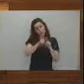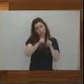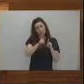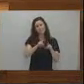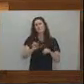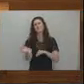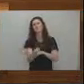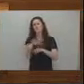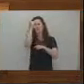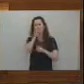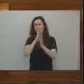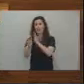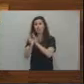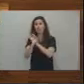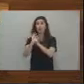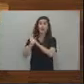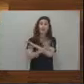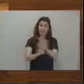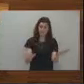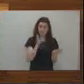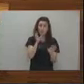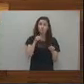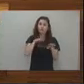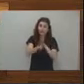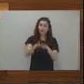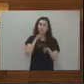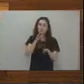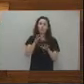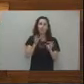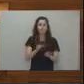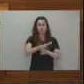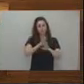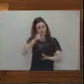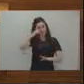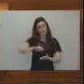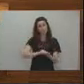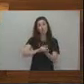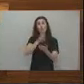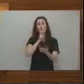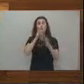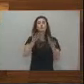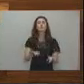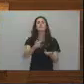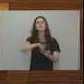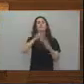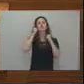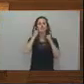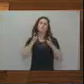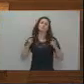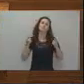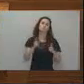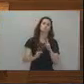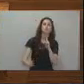mucha gente que repica las puertas porque sabe cómo se pueden solucionar. Y en ese sentido, en la medida que podamos, trataremos de aportar. Y que,